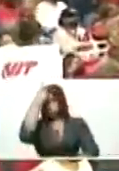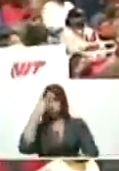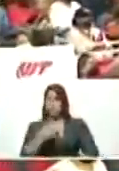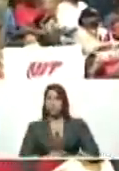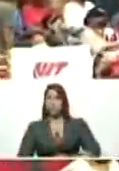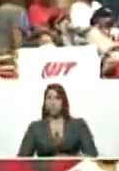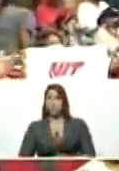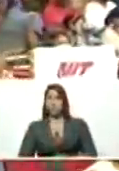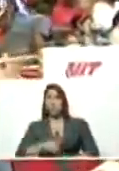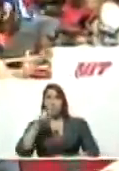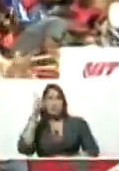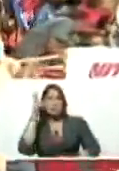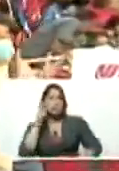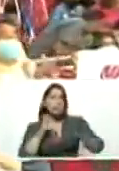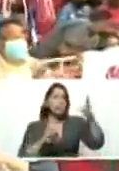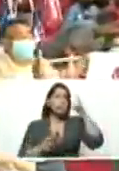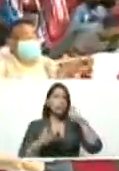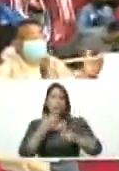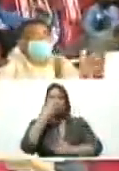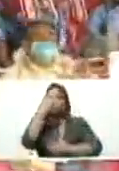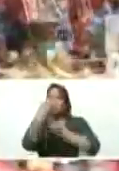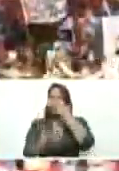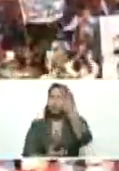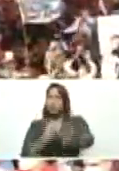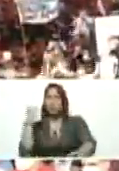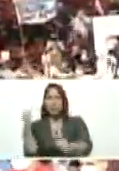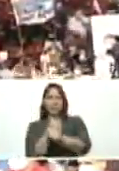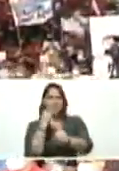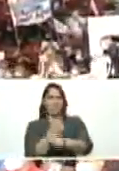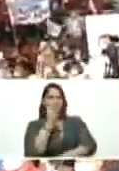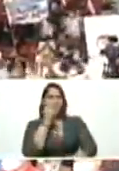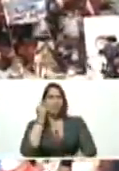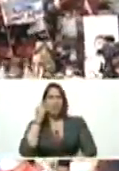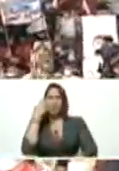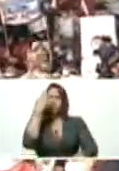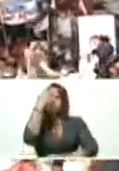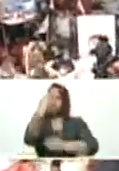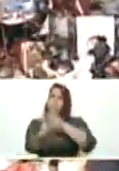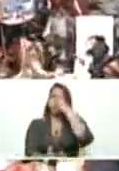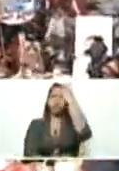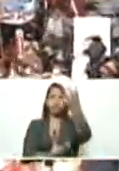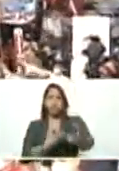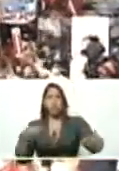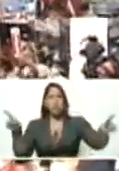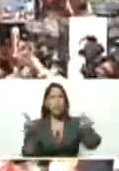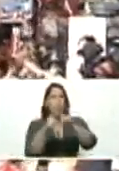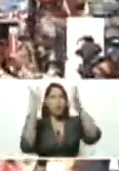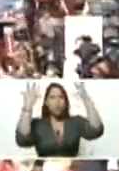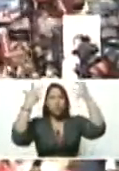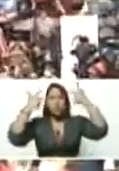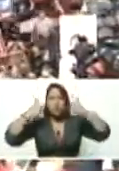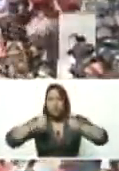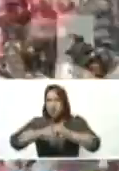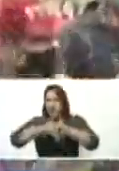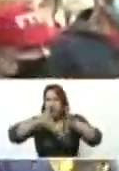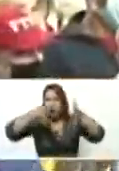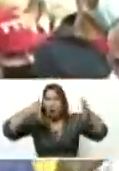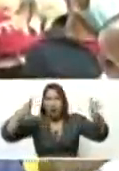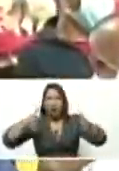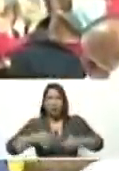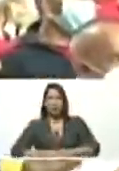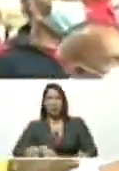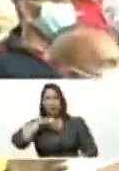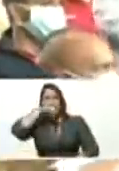escucha en el rugir que la clase obrera roja como un león gigantes de la